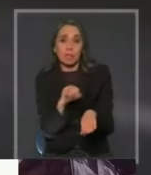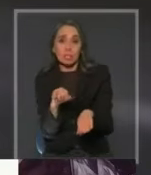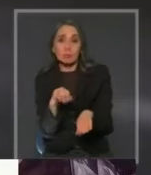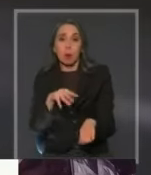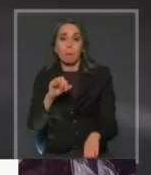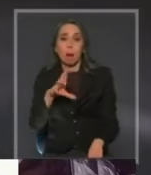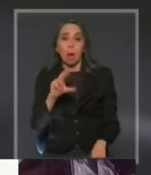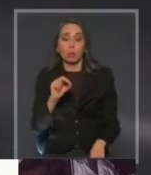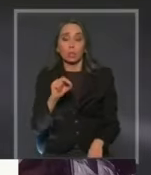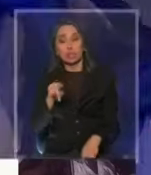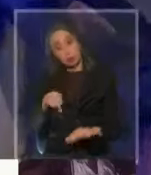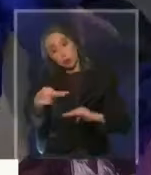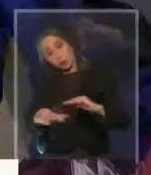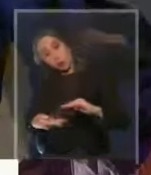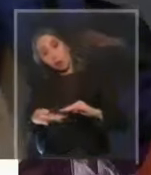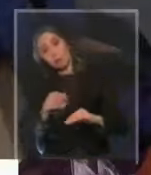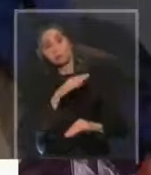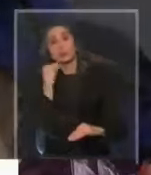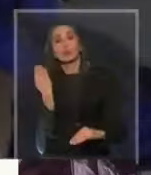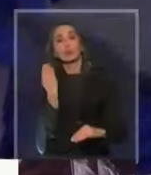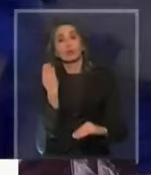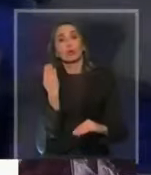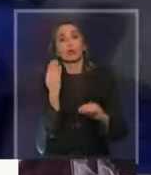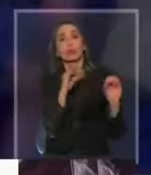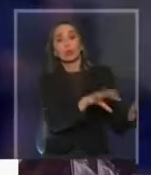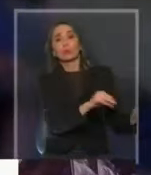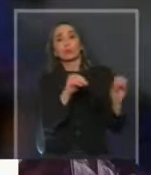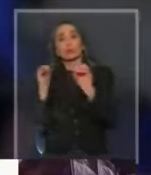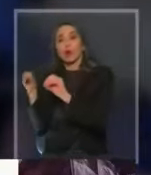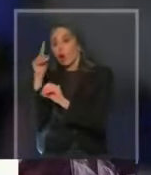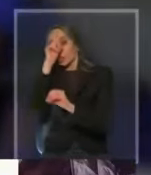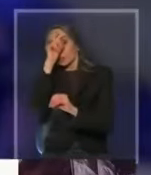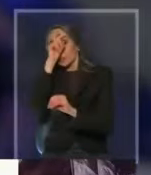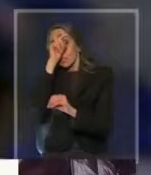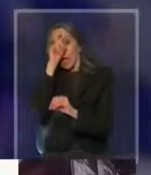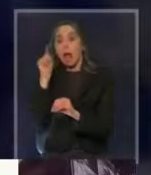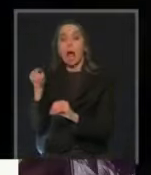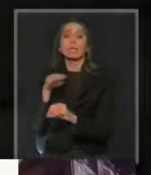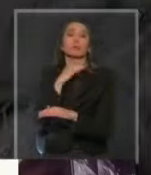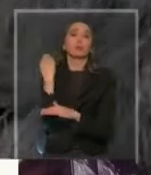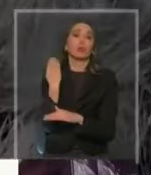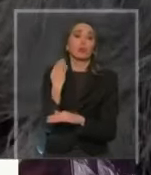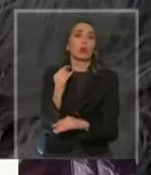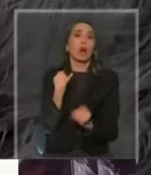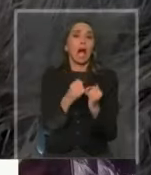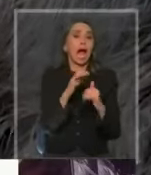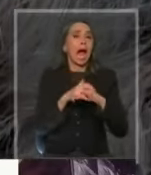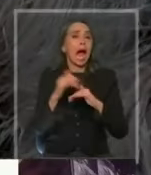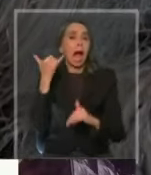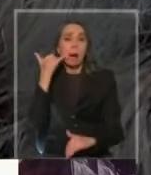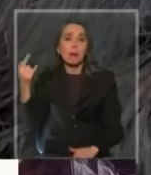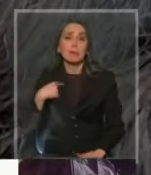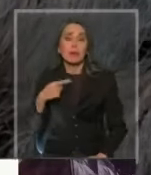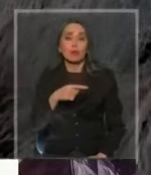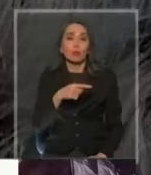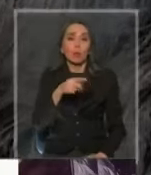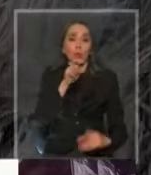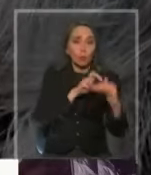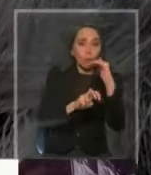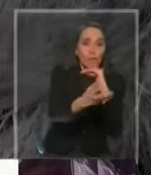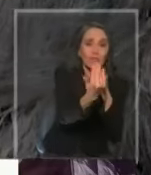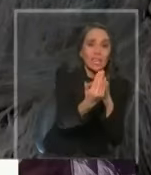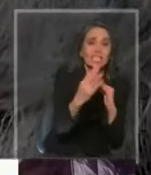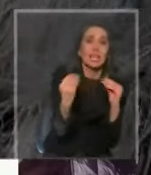Mauricio falleció mientras era atendido en el Hospital Barros Luco. Me llama una amiga, me dice, sale, y yo que necesito hablar